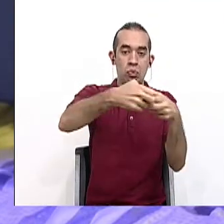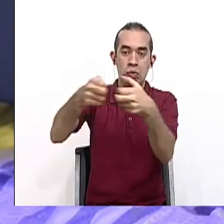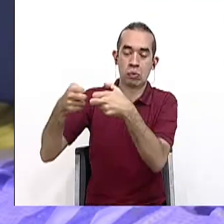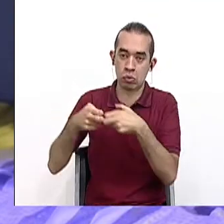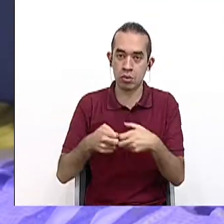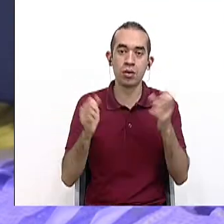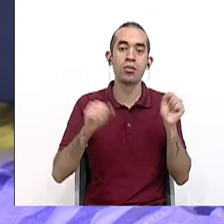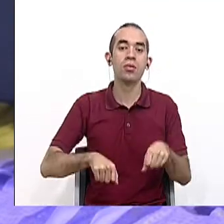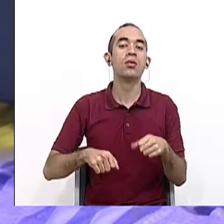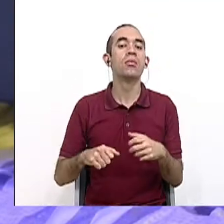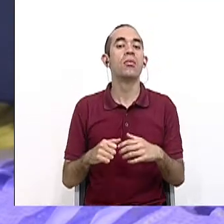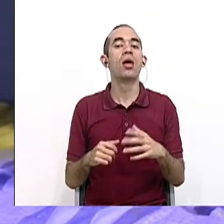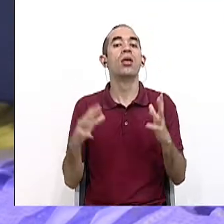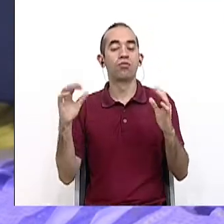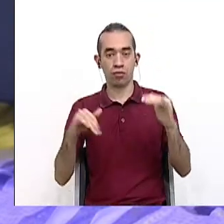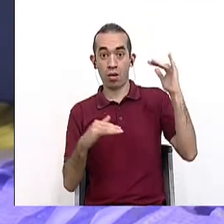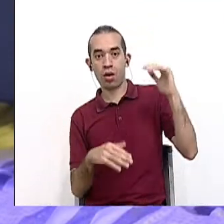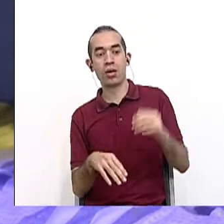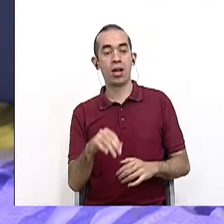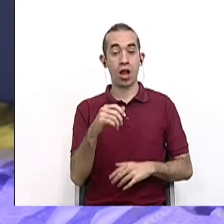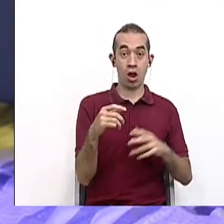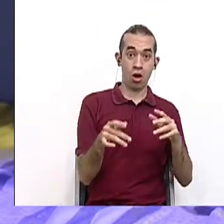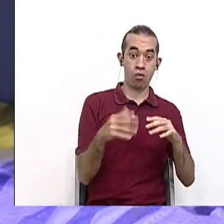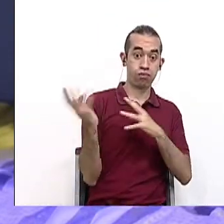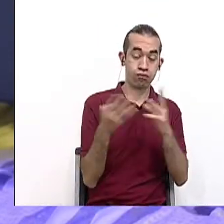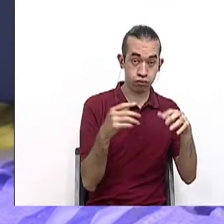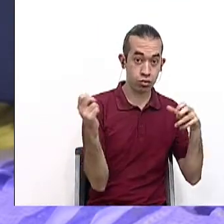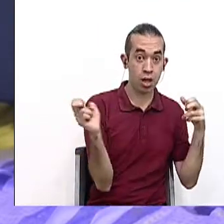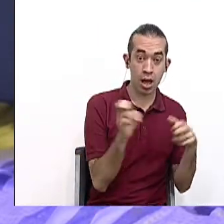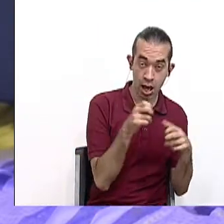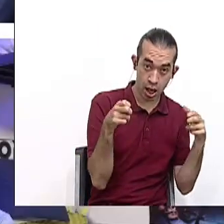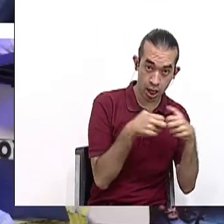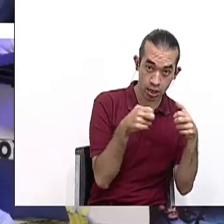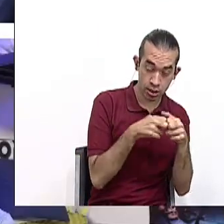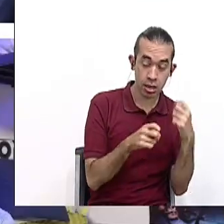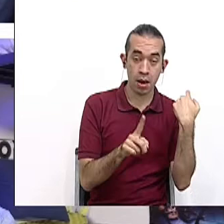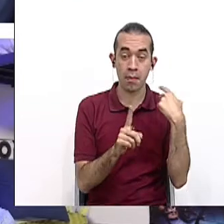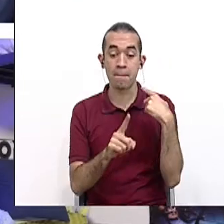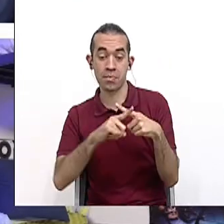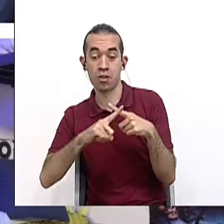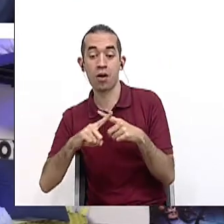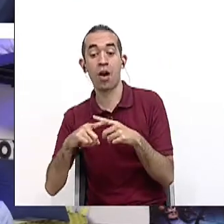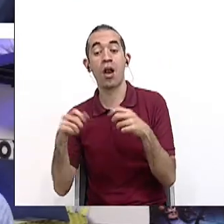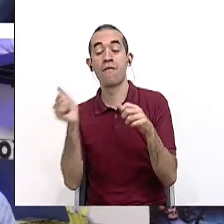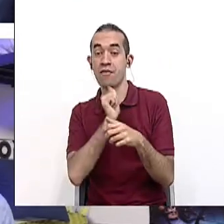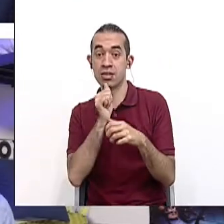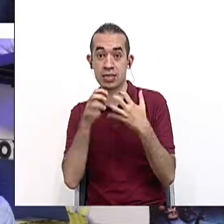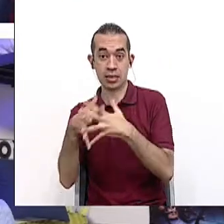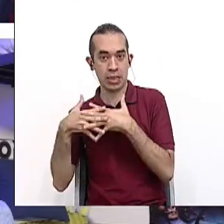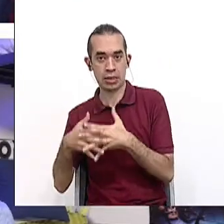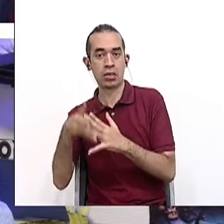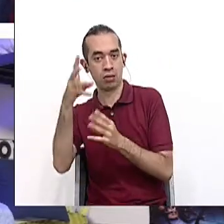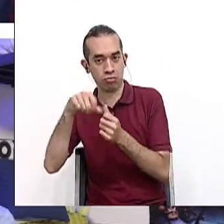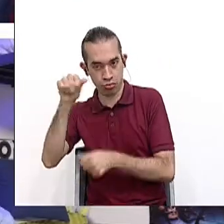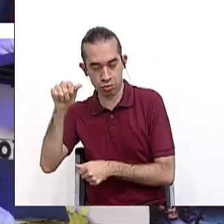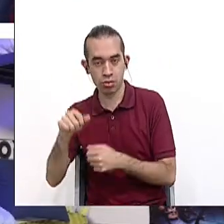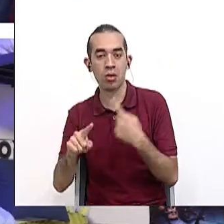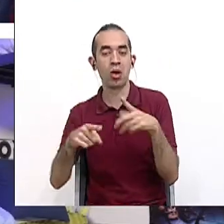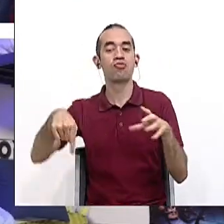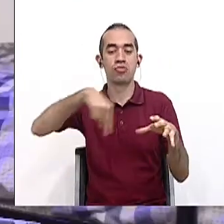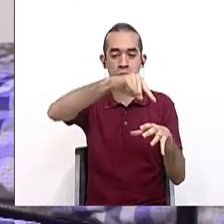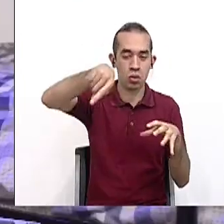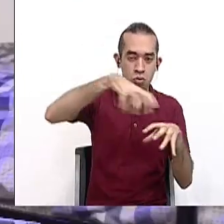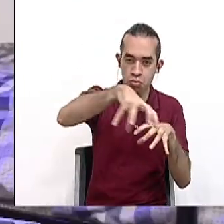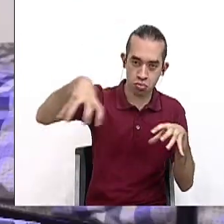puede encontrar multiplicando la corriente y la resistencia en un circuito o componente. Ahora, ¿cómo podemos aplicar esto a un